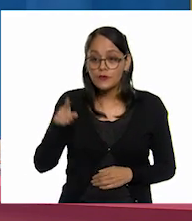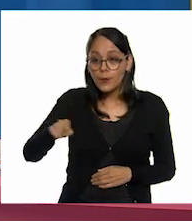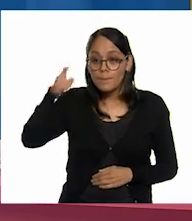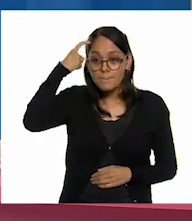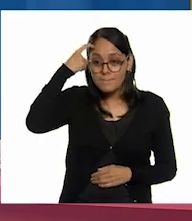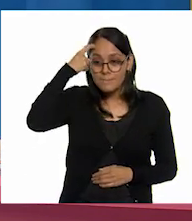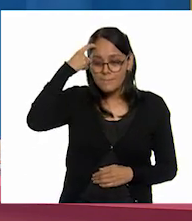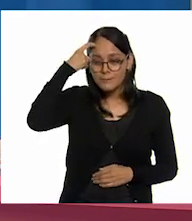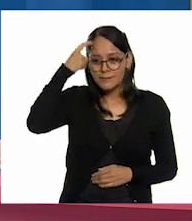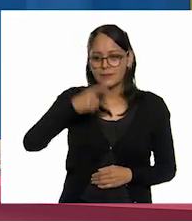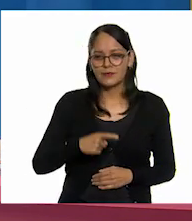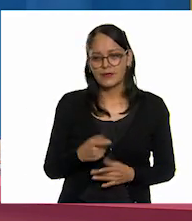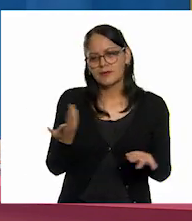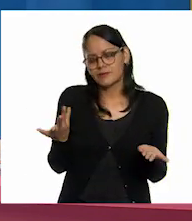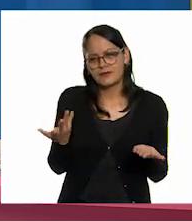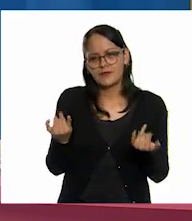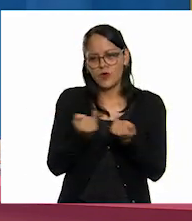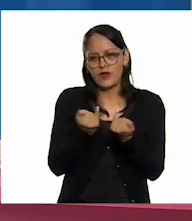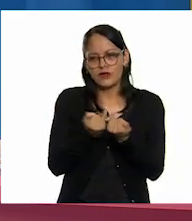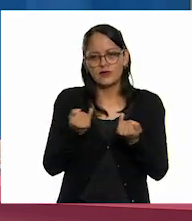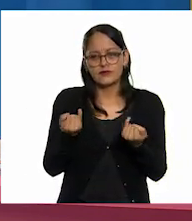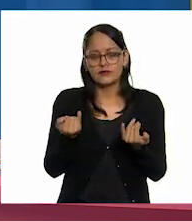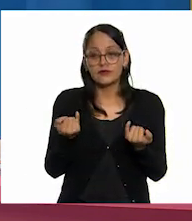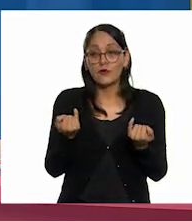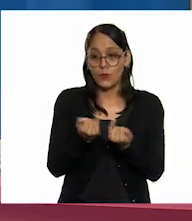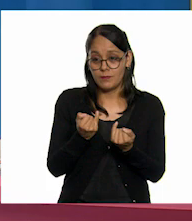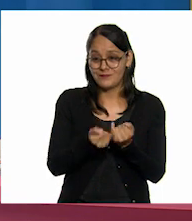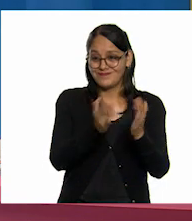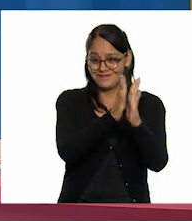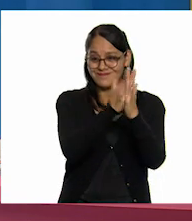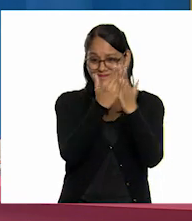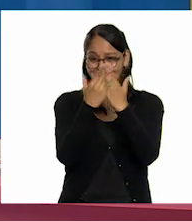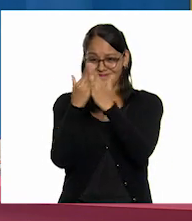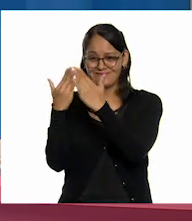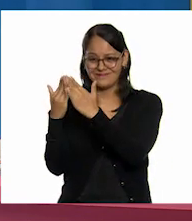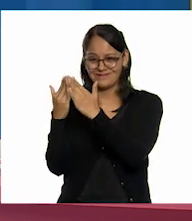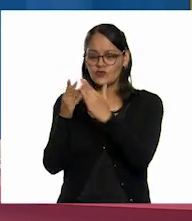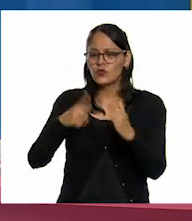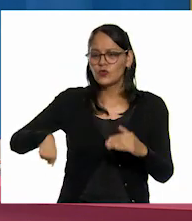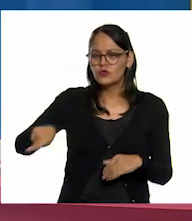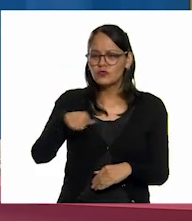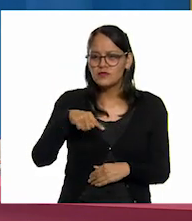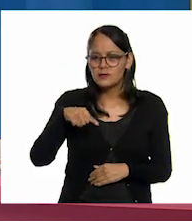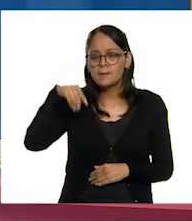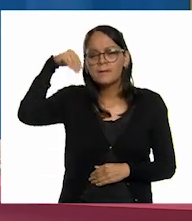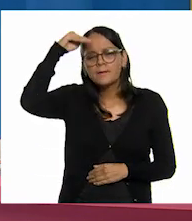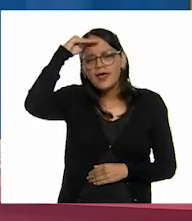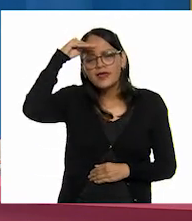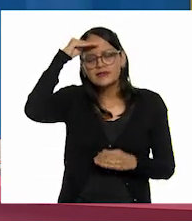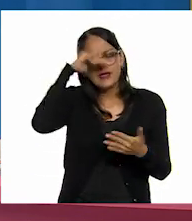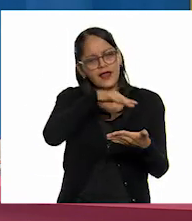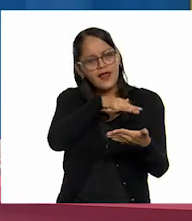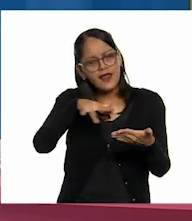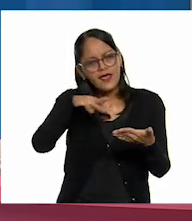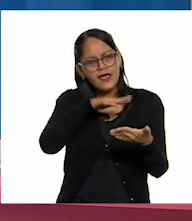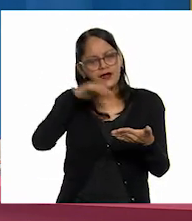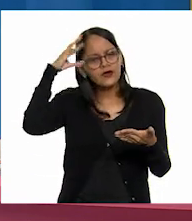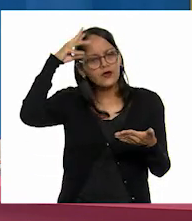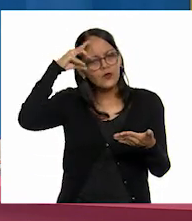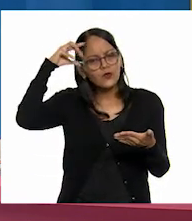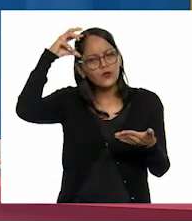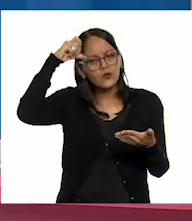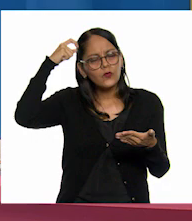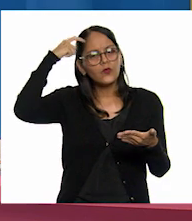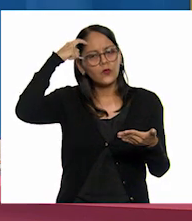mente, porque porque la literatura te hace pensar, ¿no? Y en tu corazón, porque